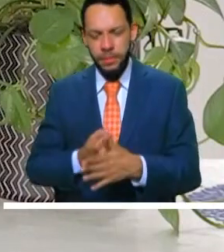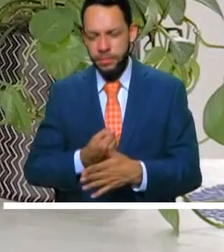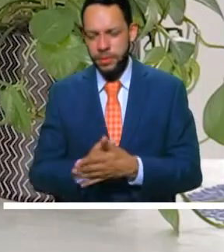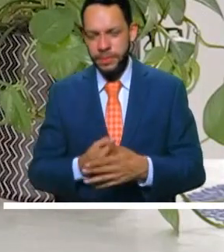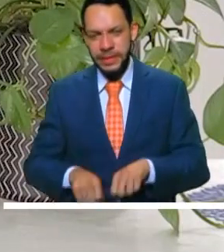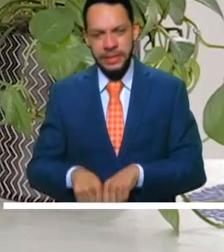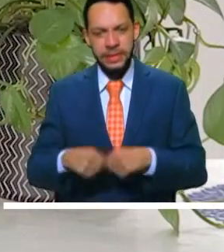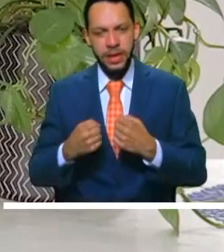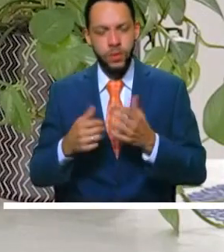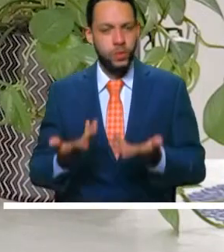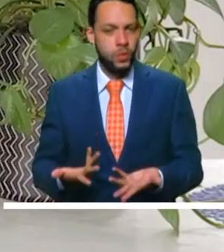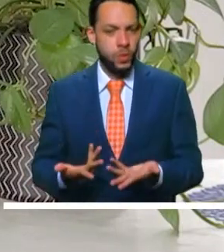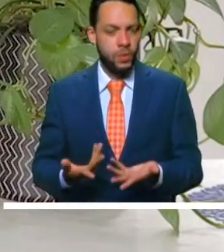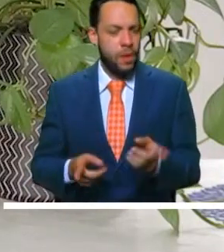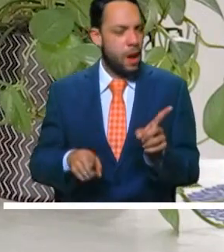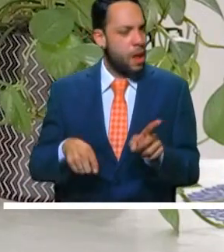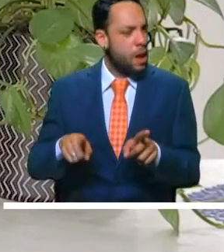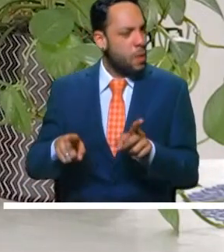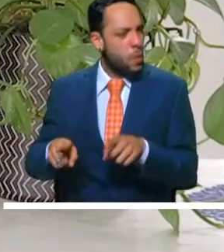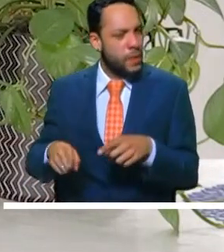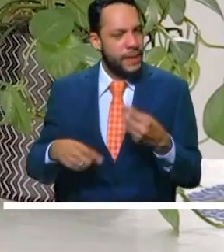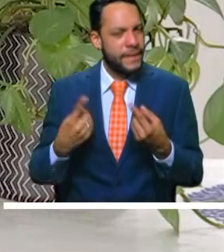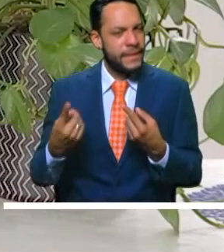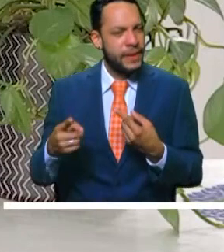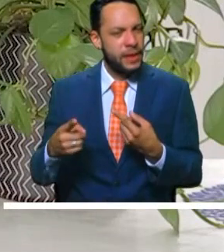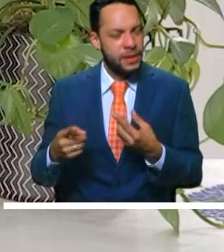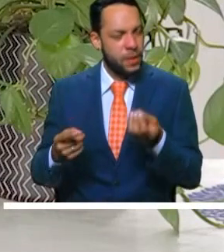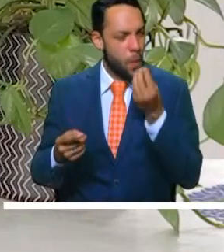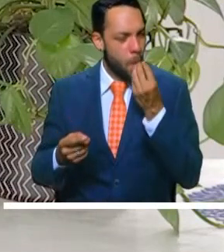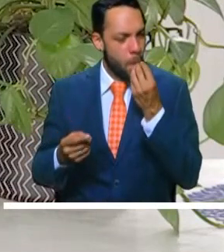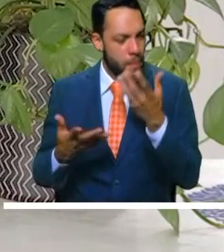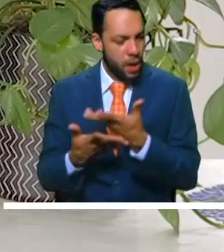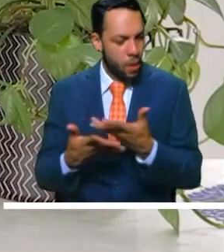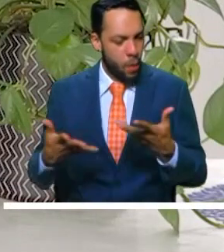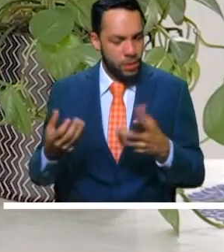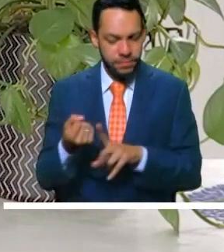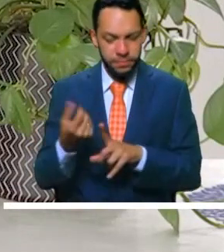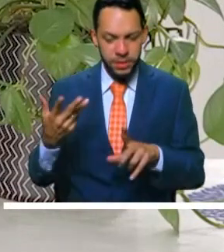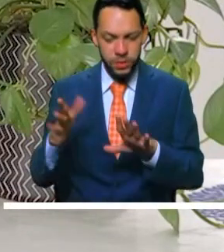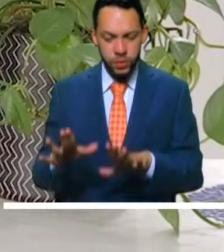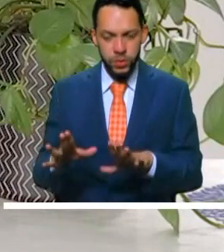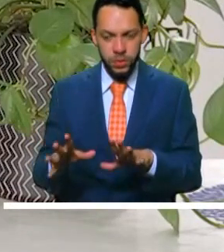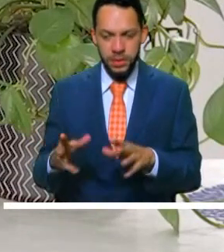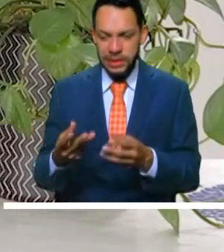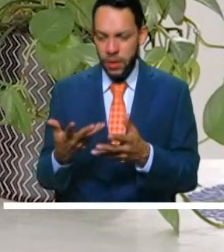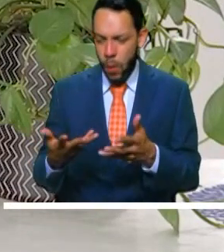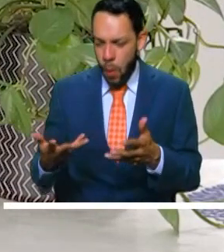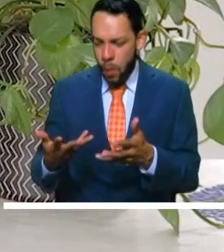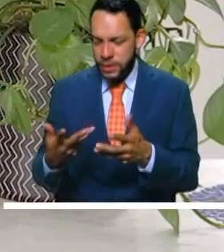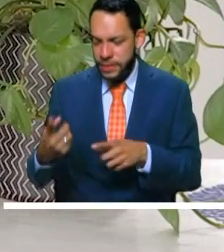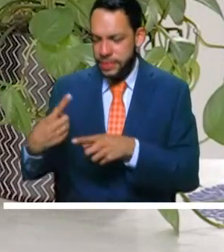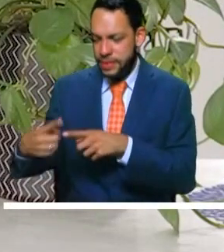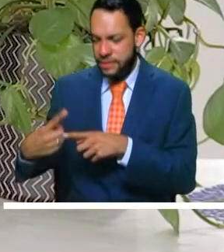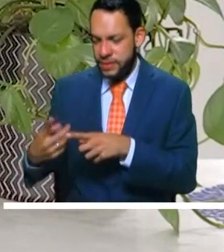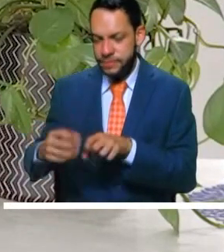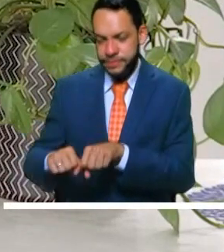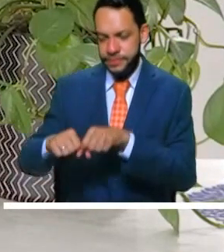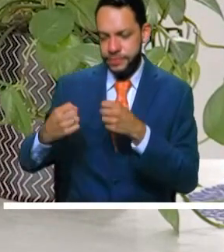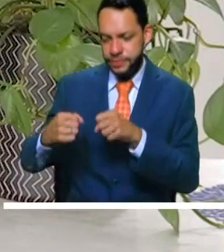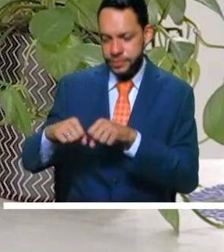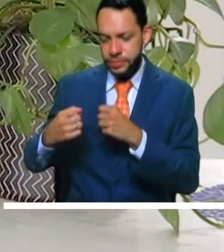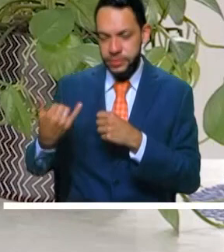dañito que uno hace. ¿Qué haces tú cuando comes cosas ultraprocesadas? Se te va dañando la flora intestinal. Eso lo hemos tocado en